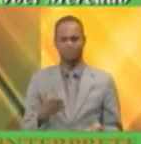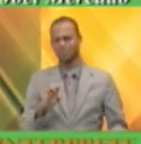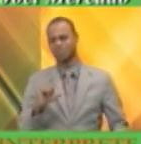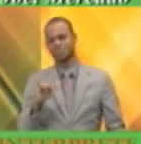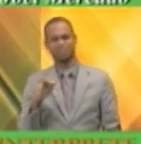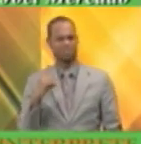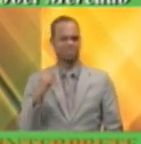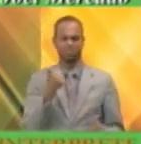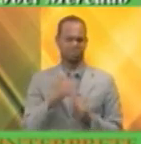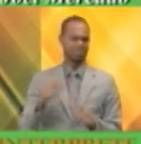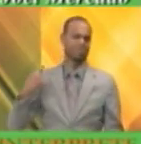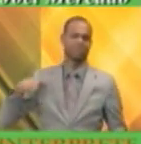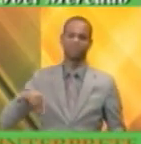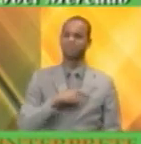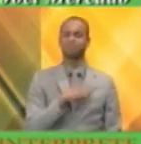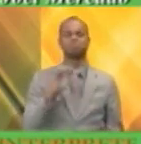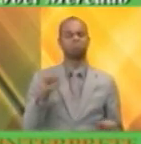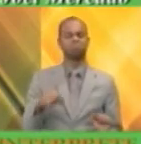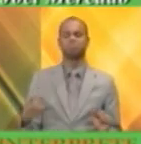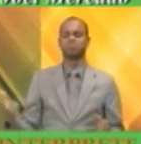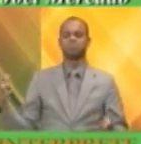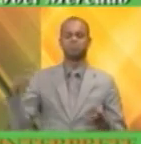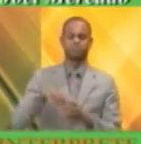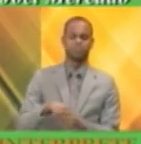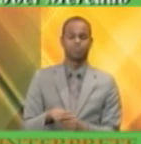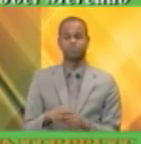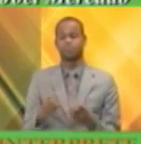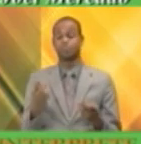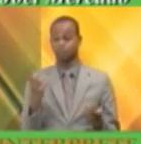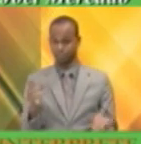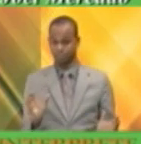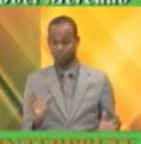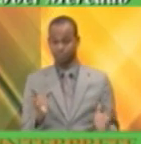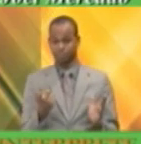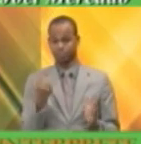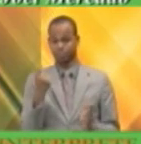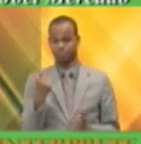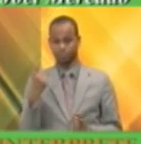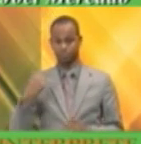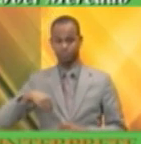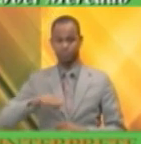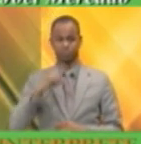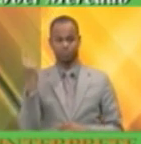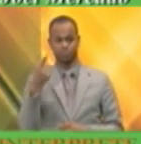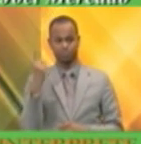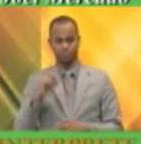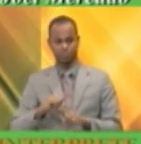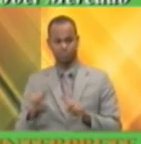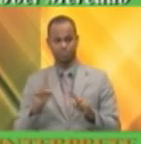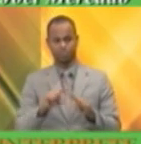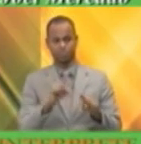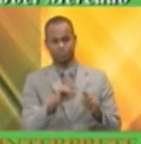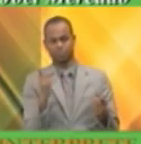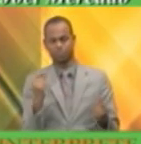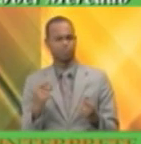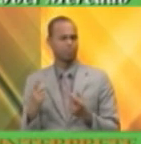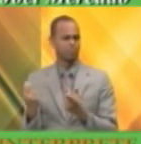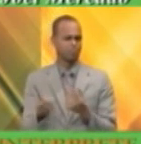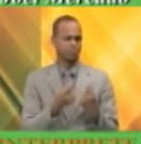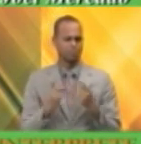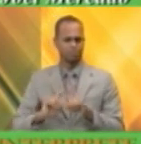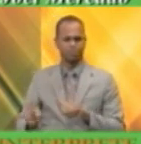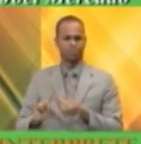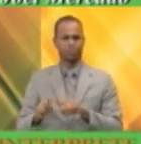de nosotros. Sí. Sí. Podríamos estar bien, en un determinado momento porque andamos siempre en diferentes diligencias, también